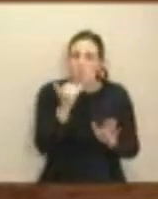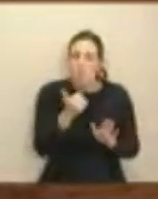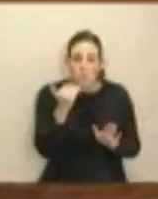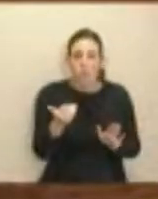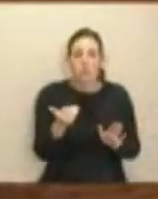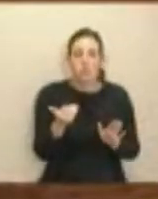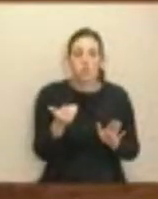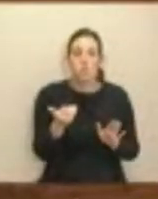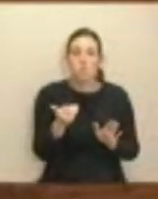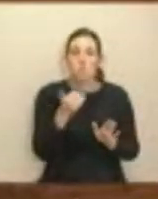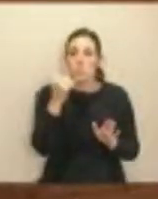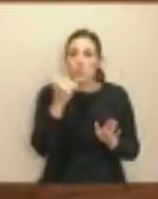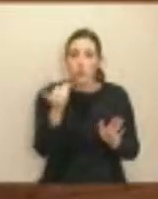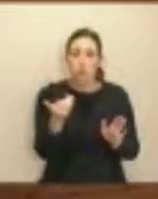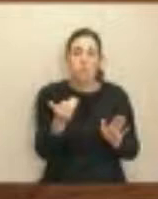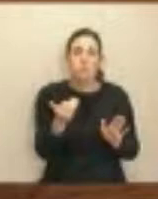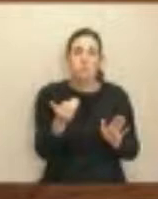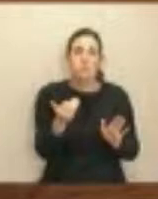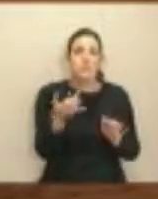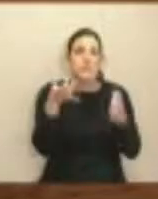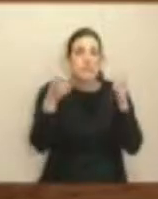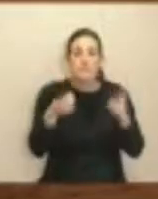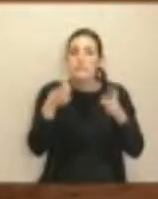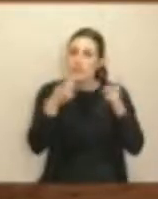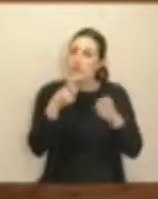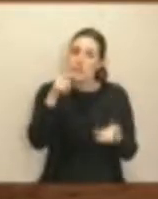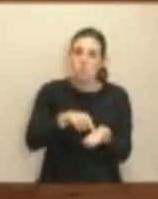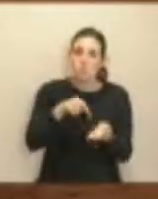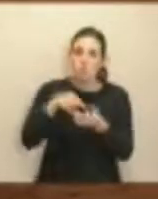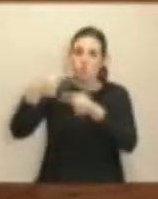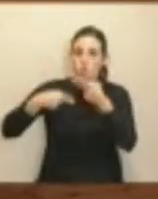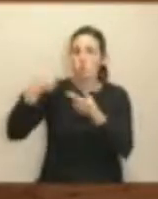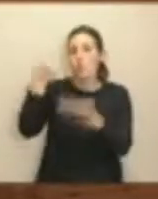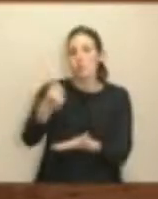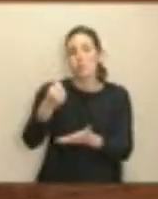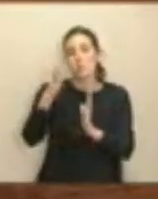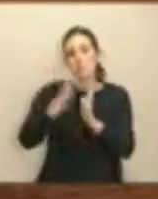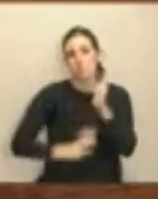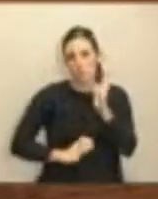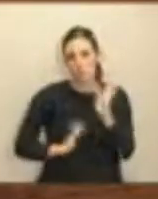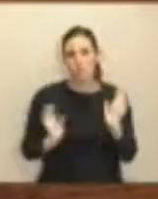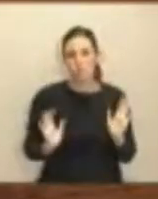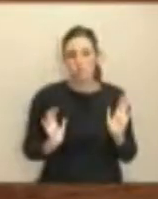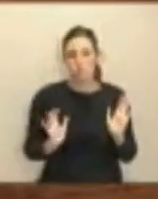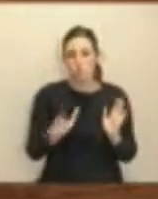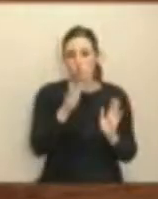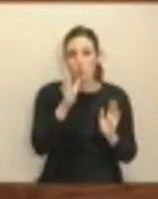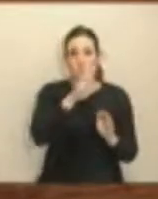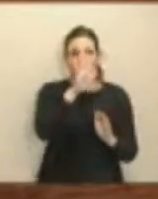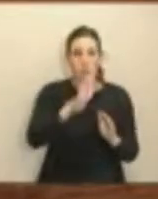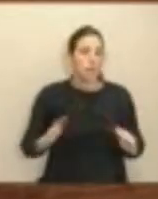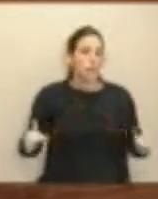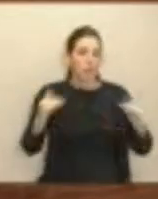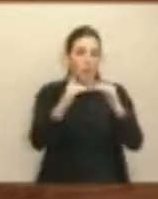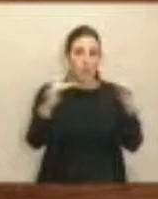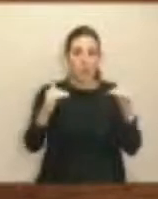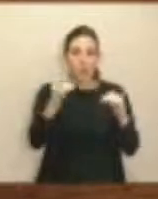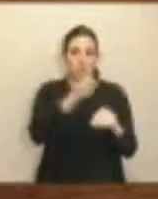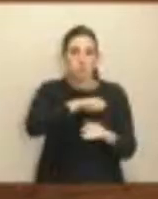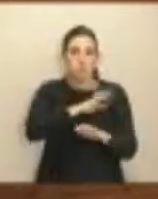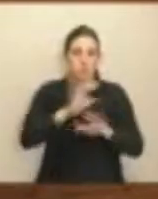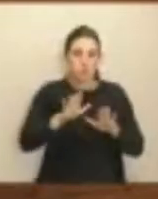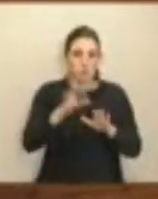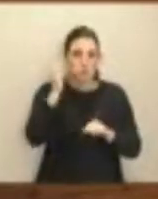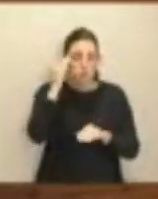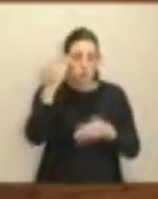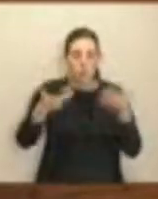sean las bonificaciones del impuesto de sucesiones, porque nos parece equitativo que así sea y nos parece